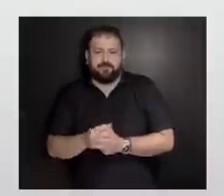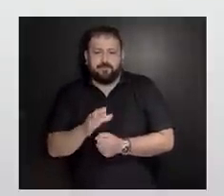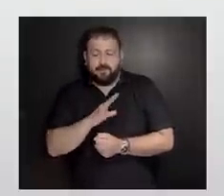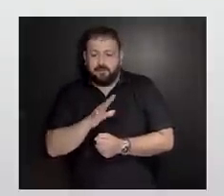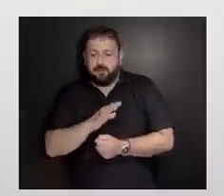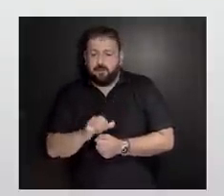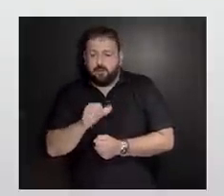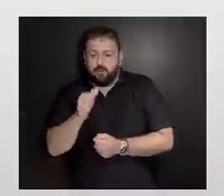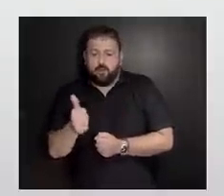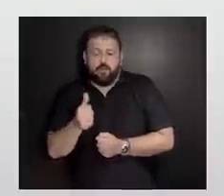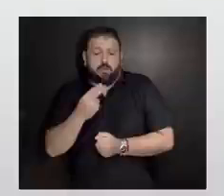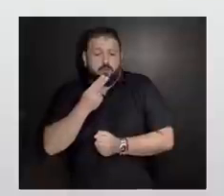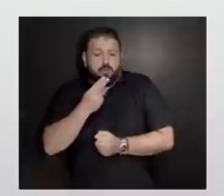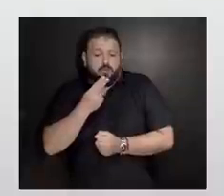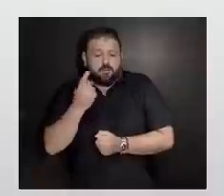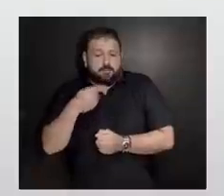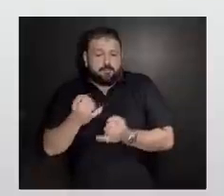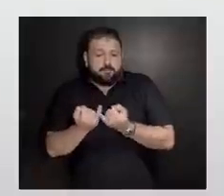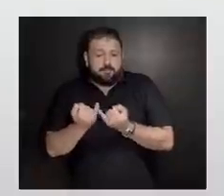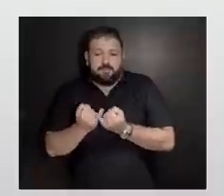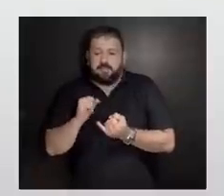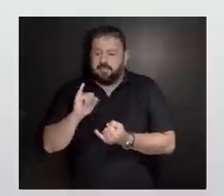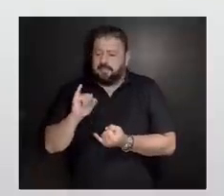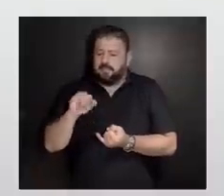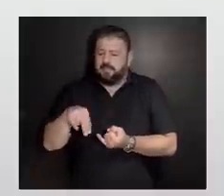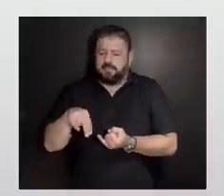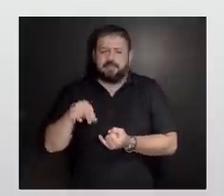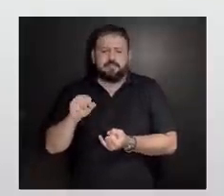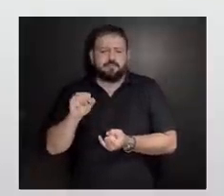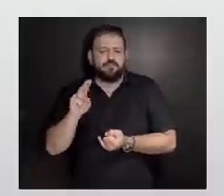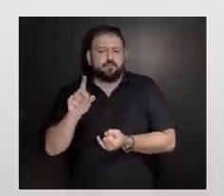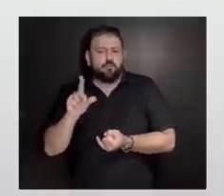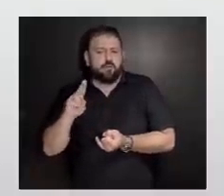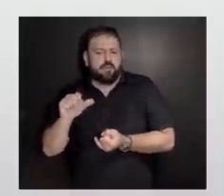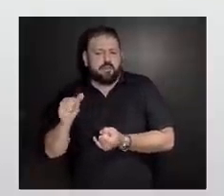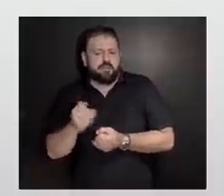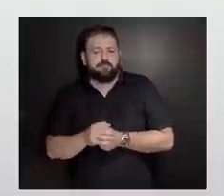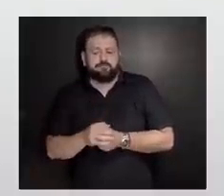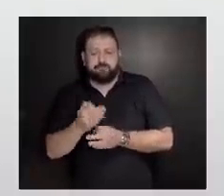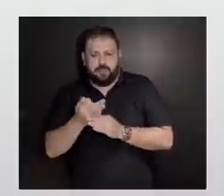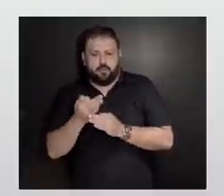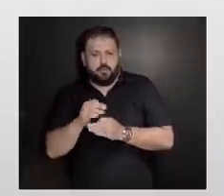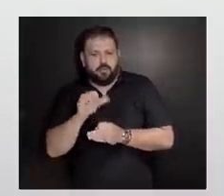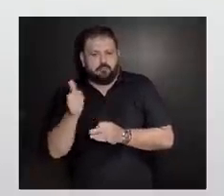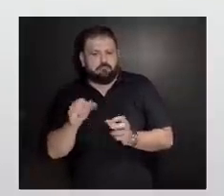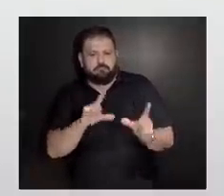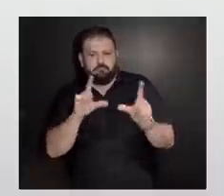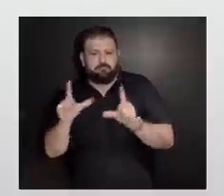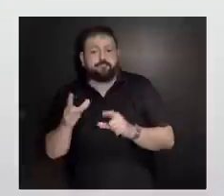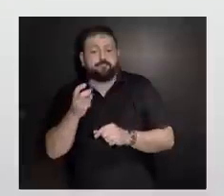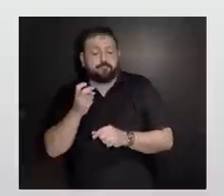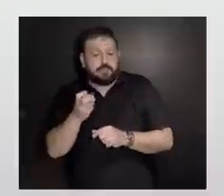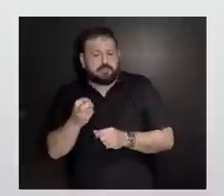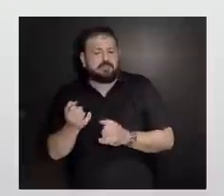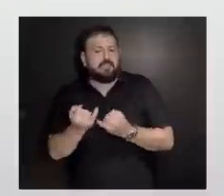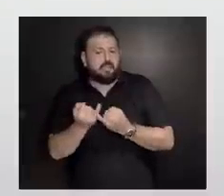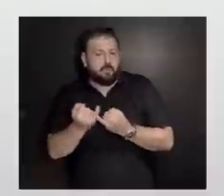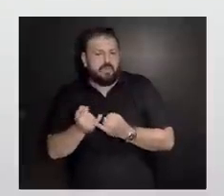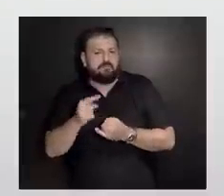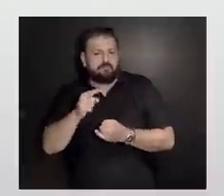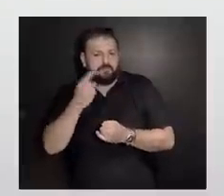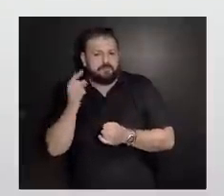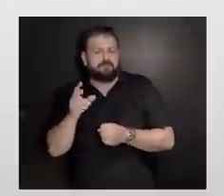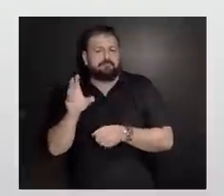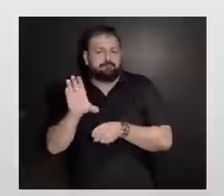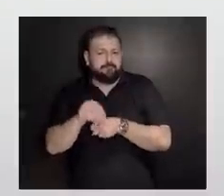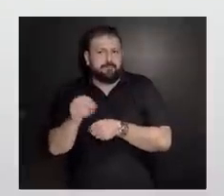o en este caso que utiliza, pues es la insulina, de la que voy a retomar en la siguiente diapositiva, que es una hormona que también va a permitir la entrada